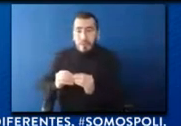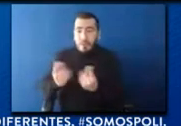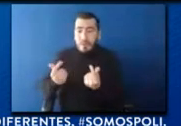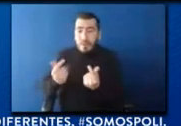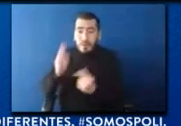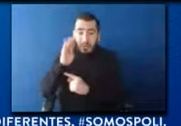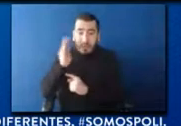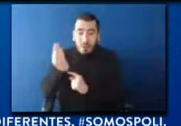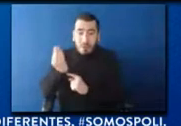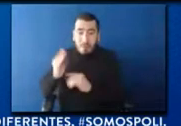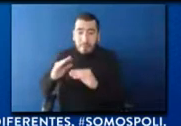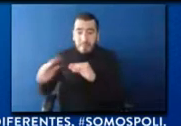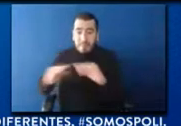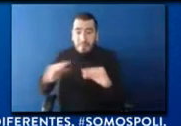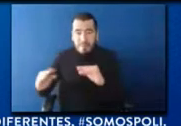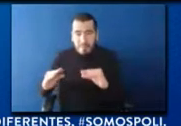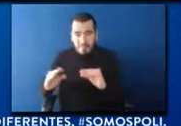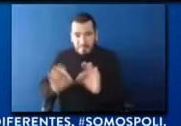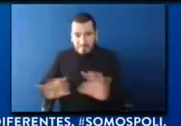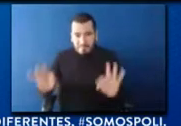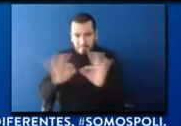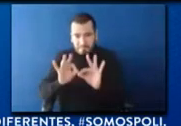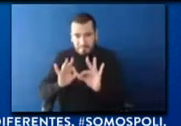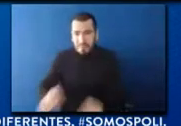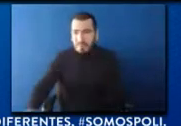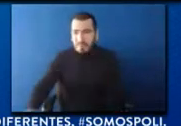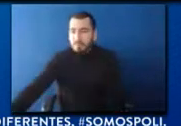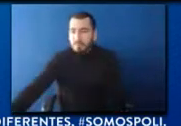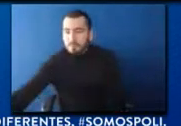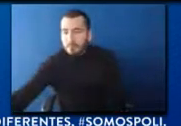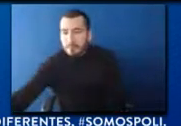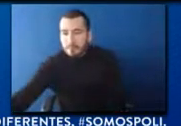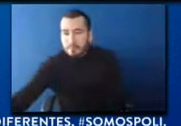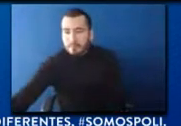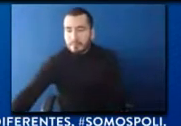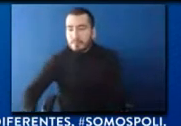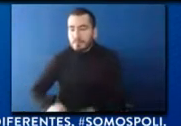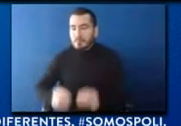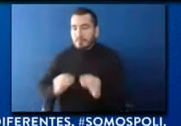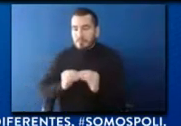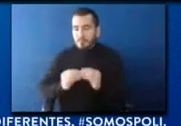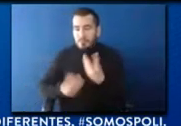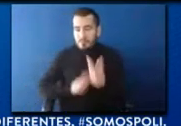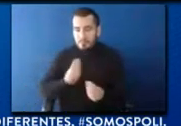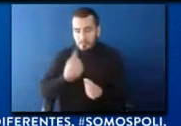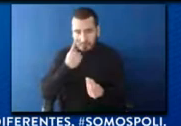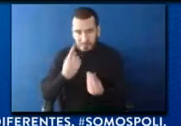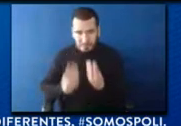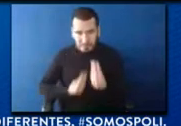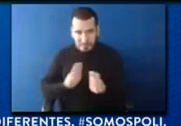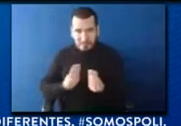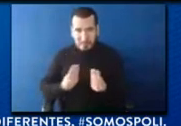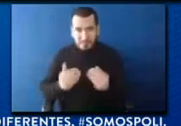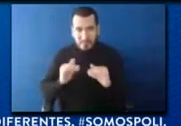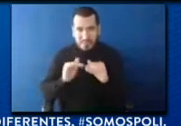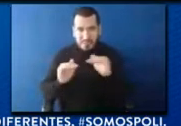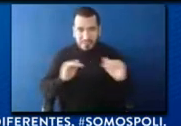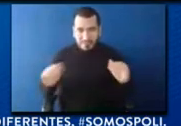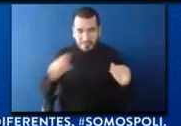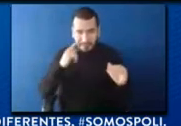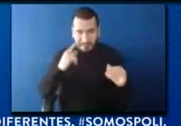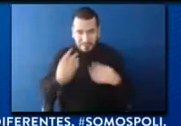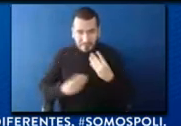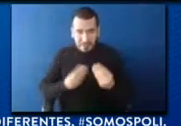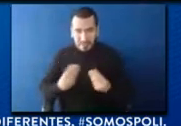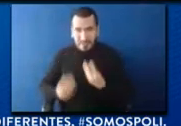tipo de transaccionalidad. Y eso es muy bueno porque también nos abre otro escenario de transformación digital que